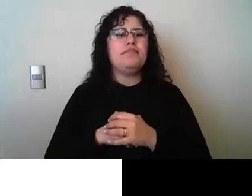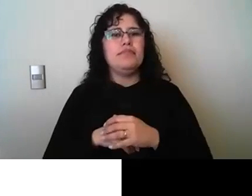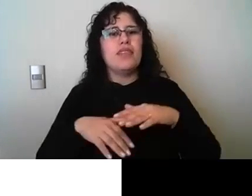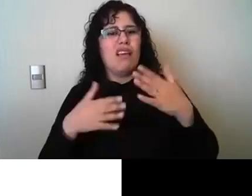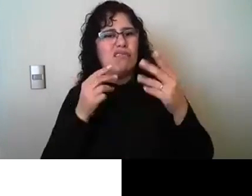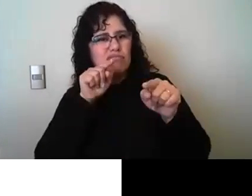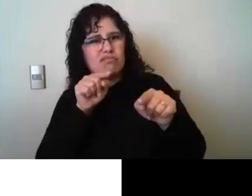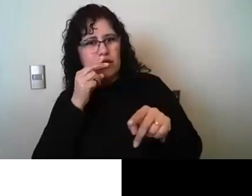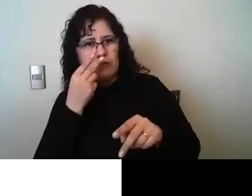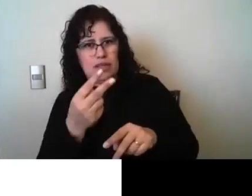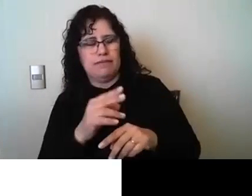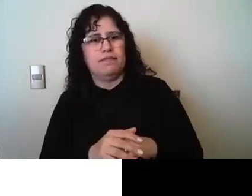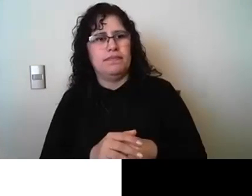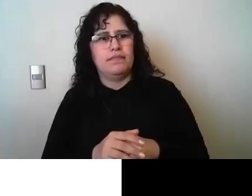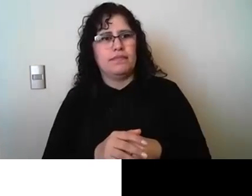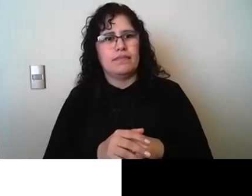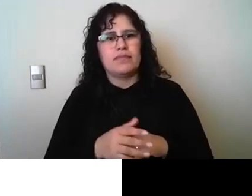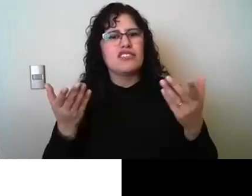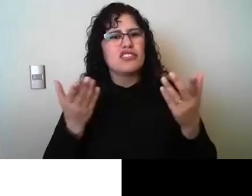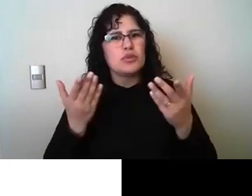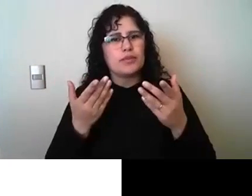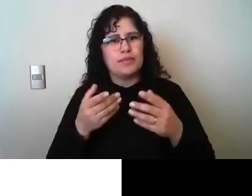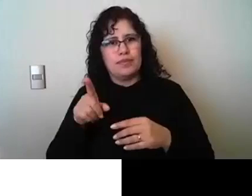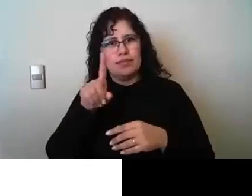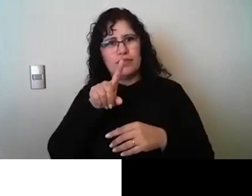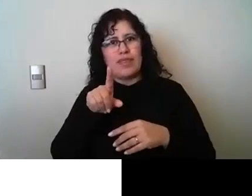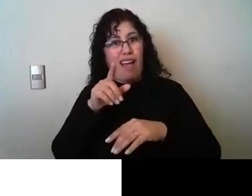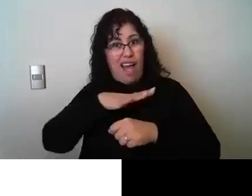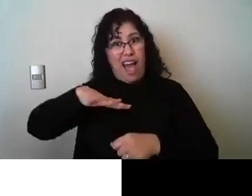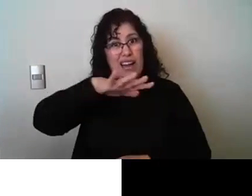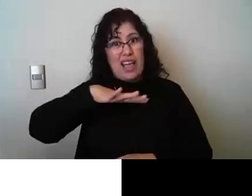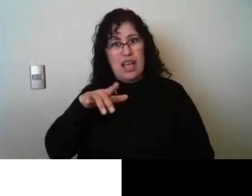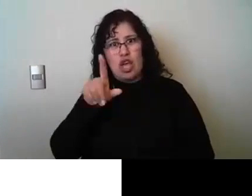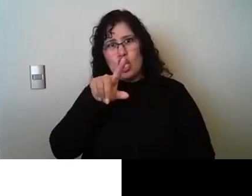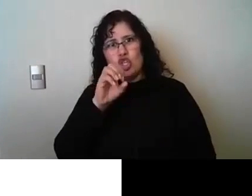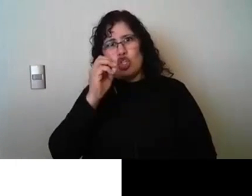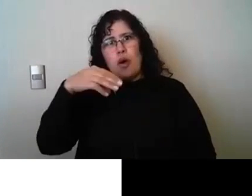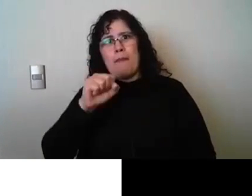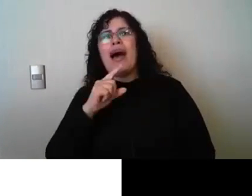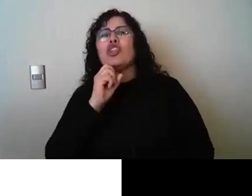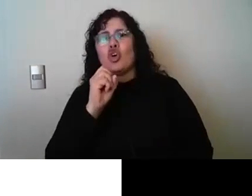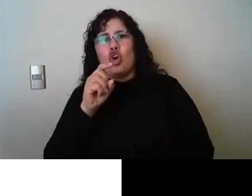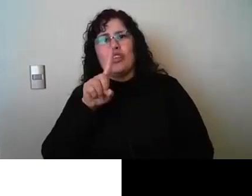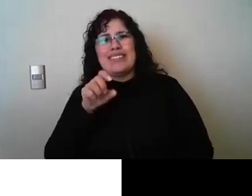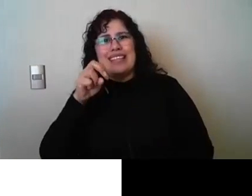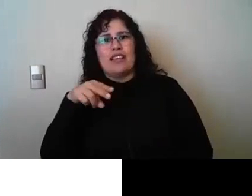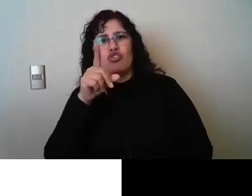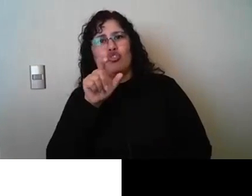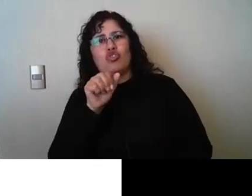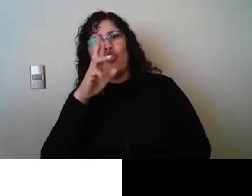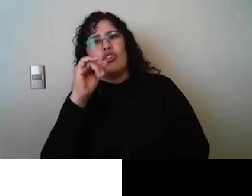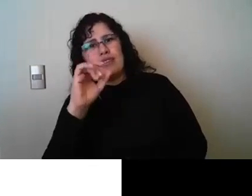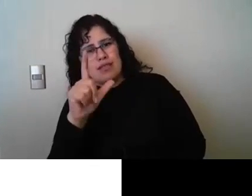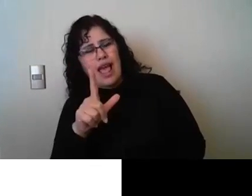una representación del área somatosensorial o sensitiva primaria, ¿cierto? Acá tenemos el surco central, por tanto todo eso es el